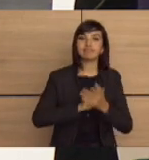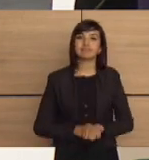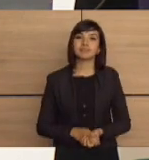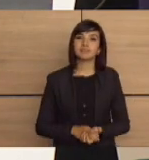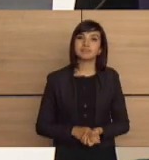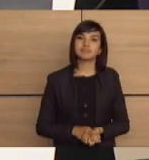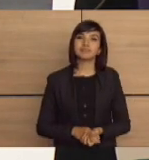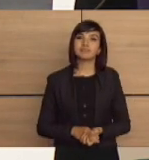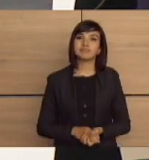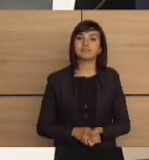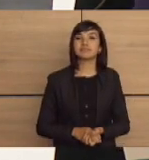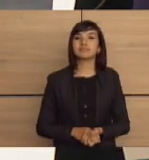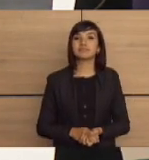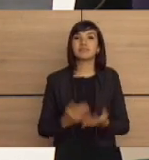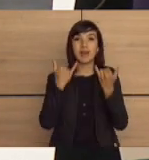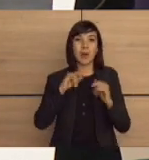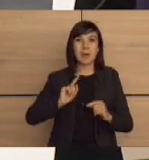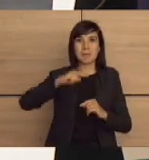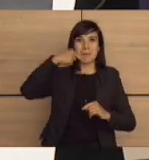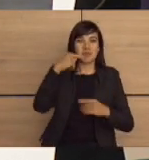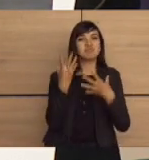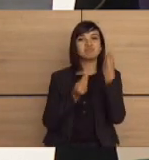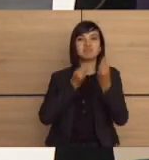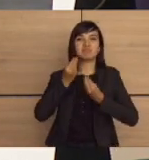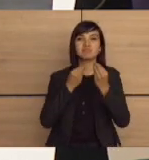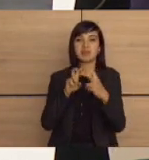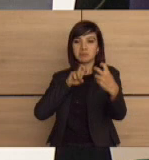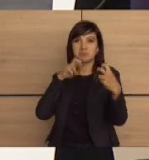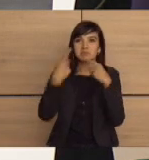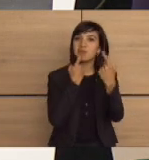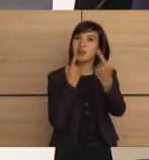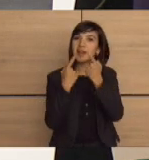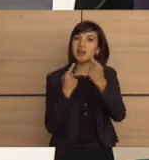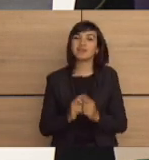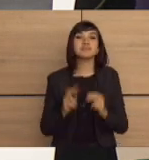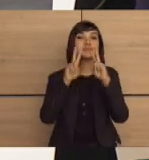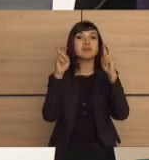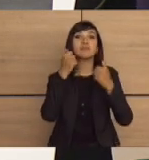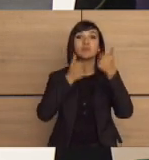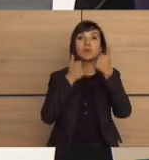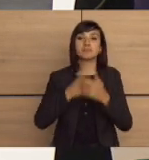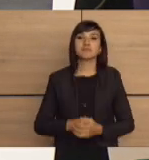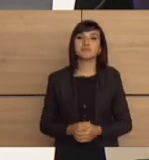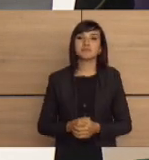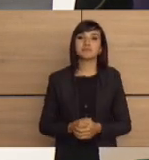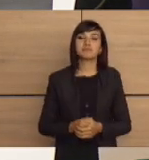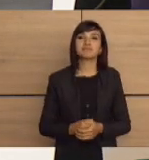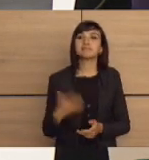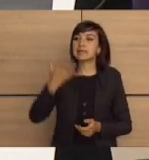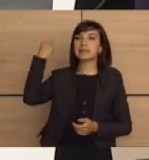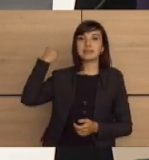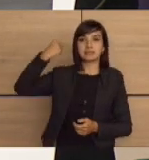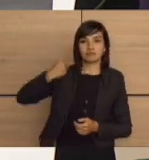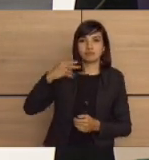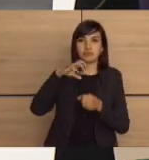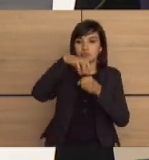inspiración daremos inicio a nuestro primer conversatorio. Este se titula El papel de la historia, la ética y la ciudadanía en el desarrollo